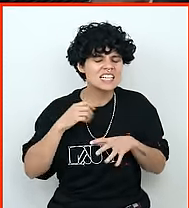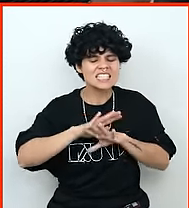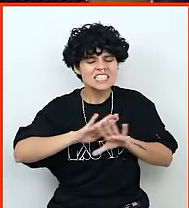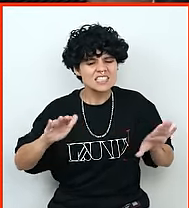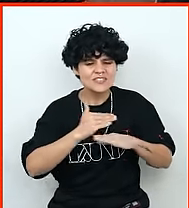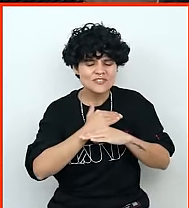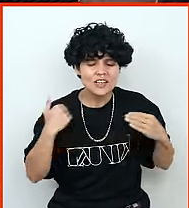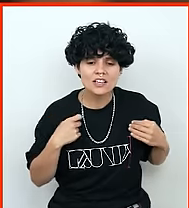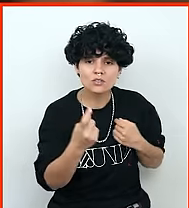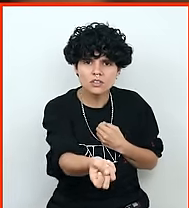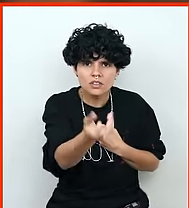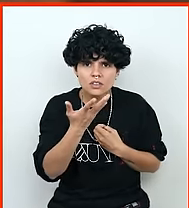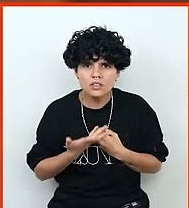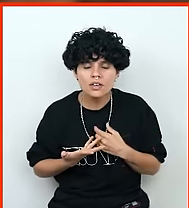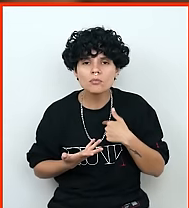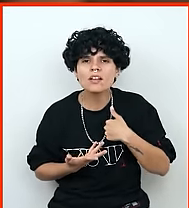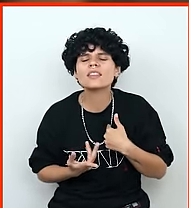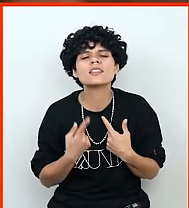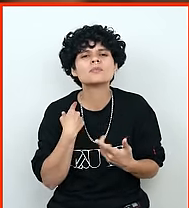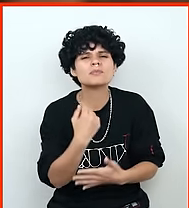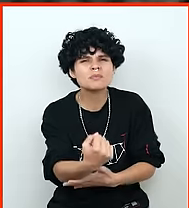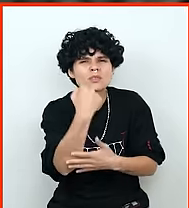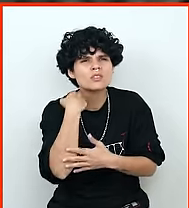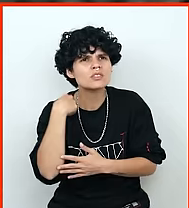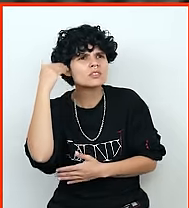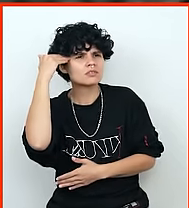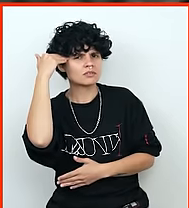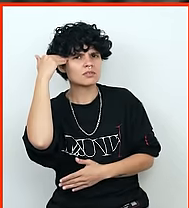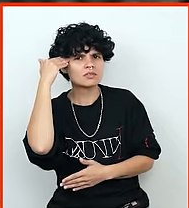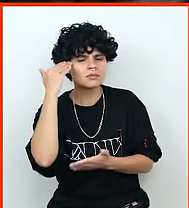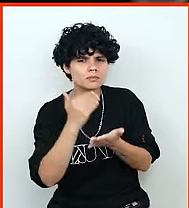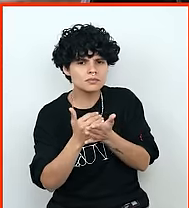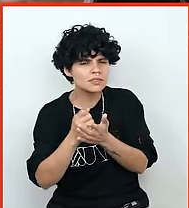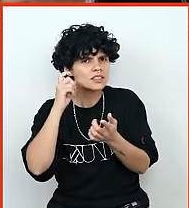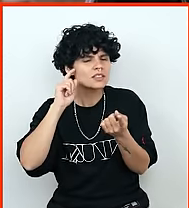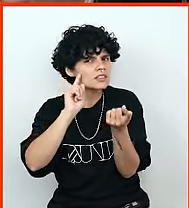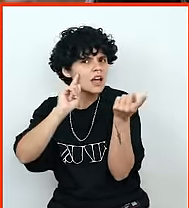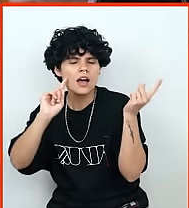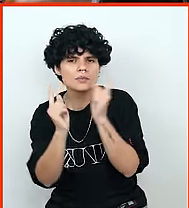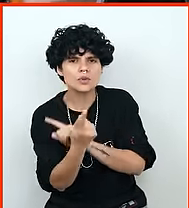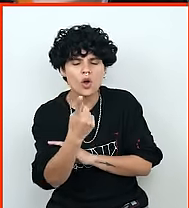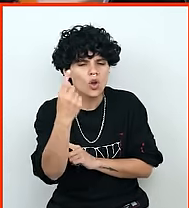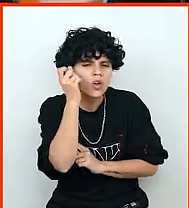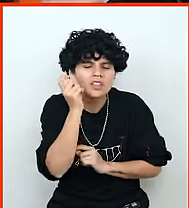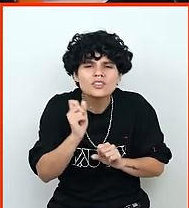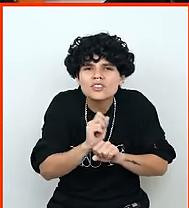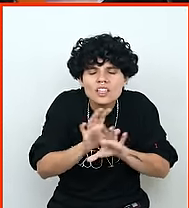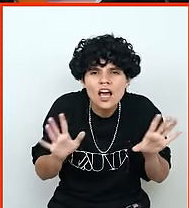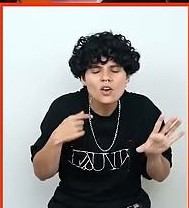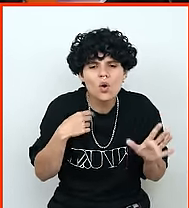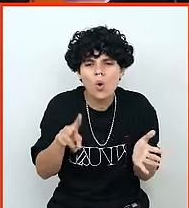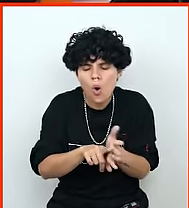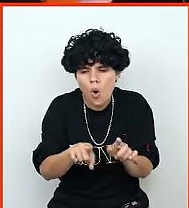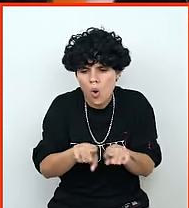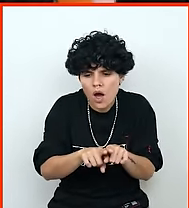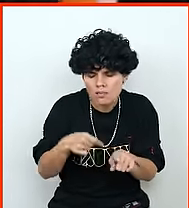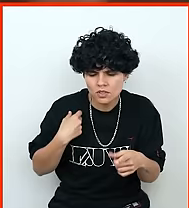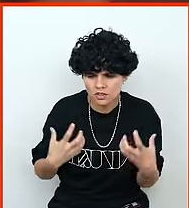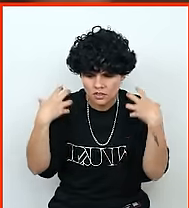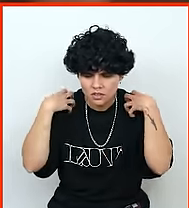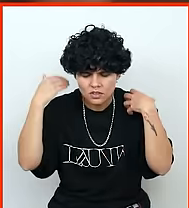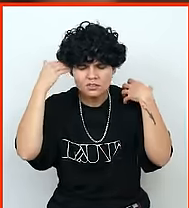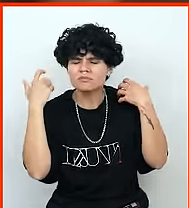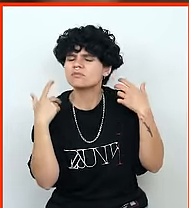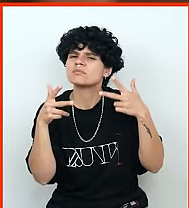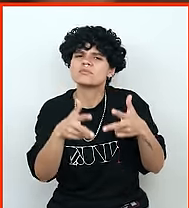sentía que quería irme de este plano. Me ayudaste a replantearme. De alguna forma, de algún modo, aún yo no entiendo todo. Supongo que es el peso que debo cargar yo